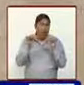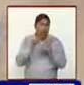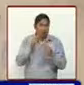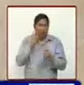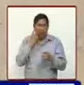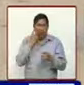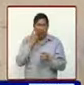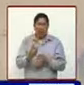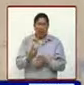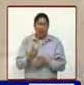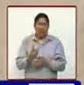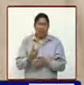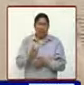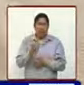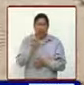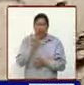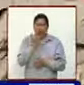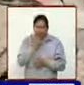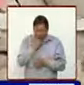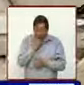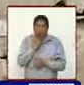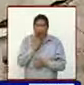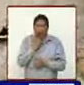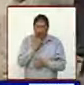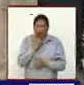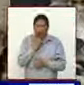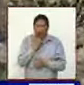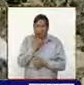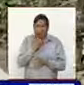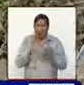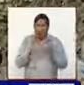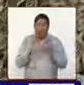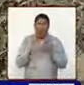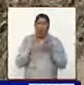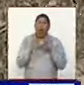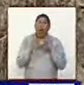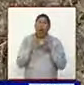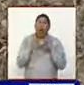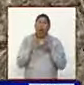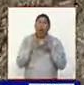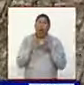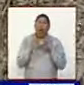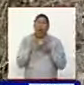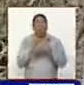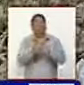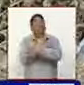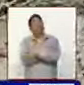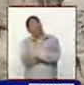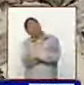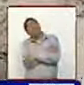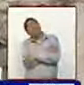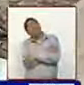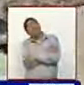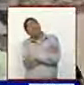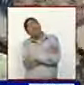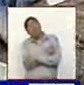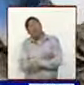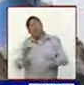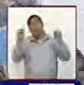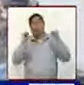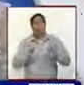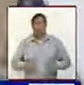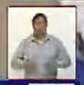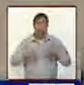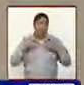a observar lo que quedó del catre donde descansaban y donde salvaron la